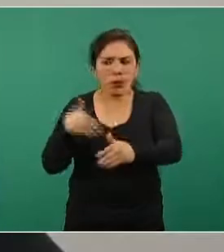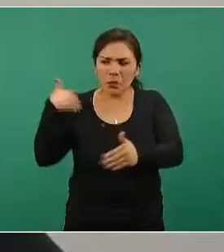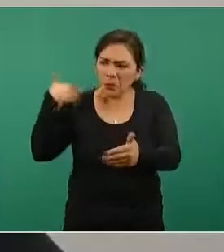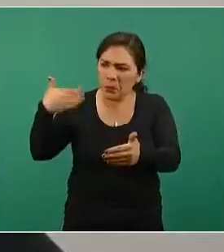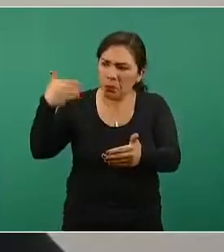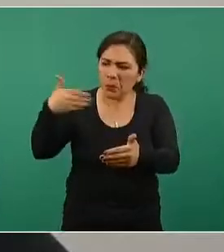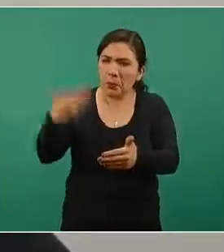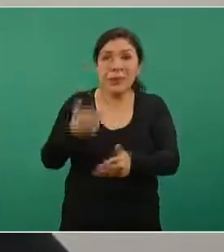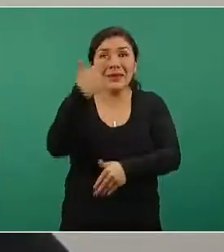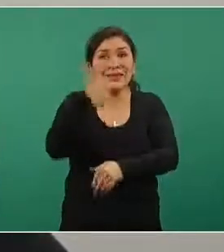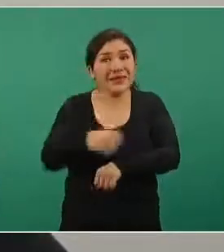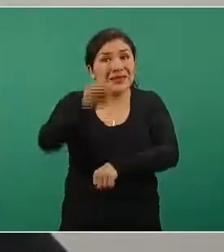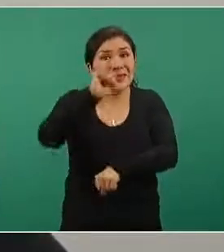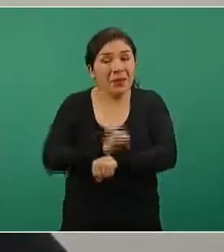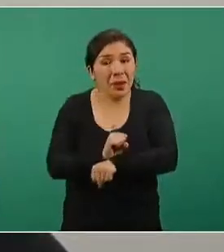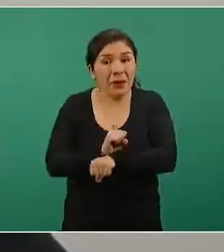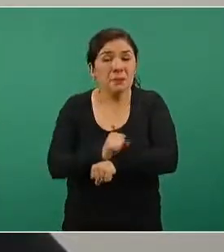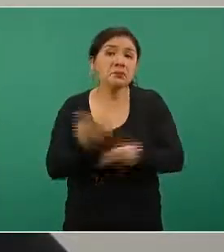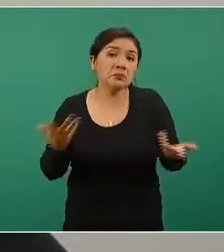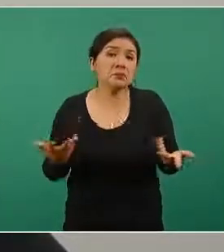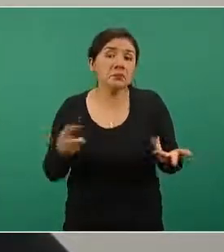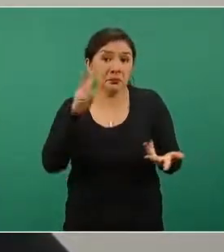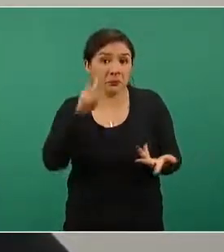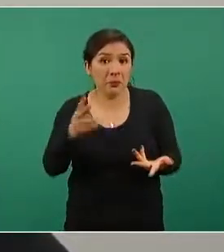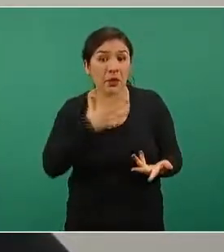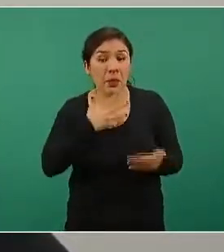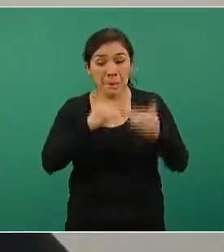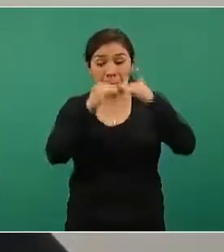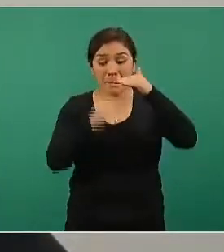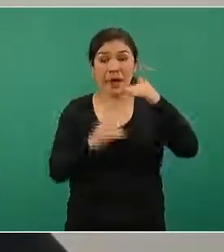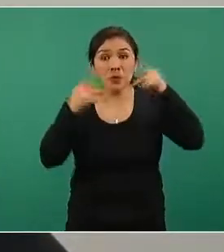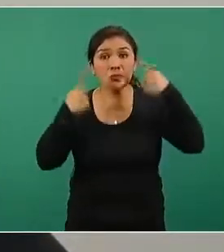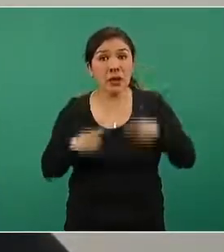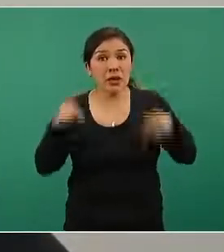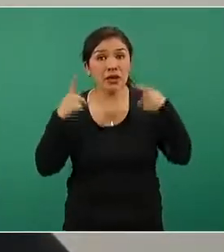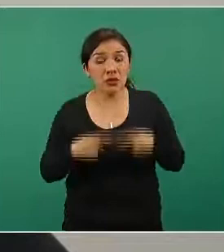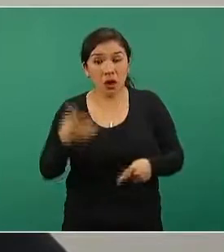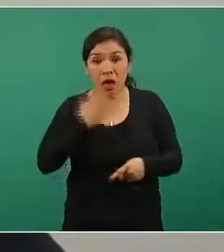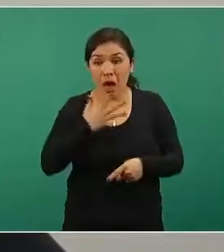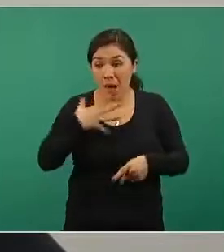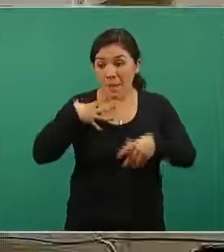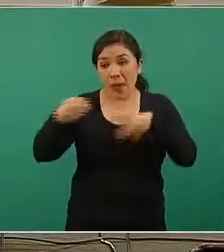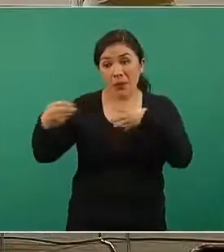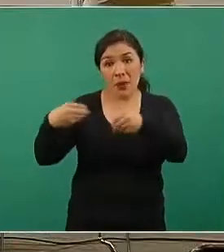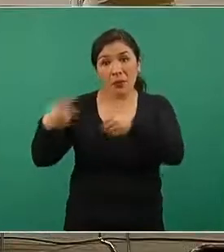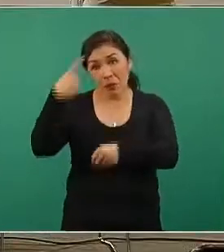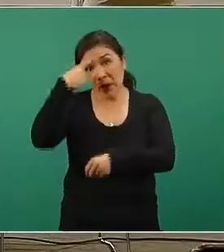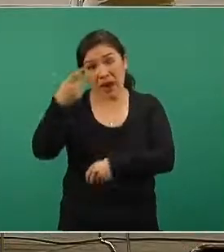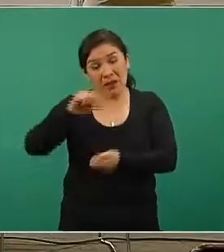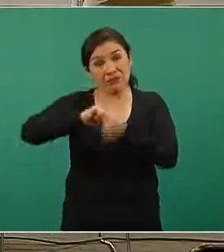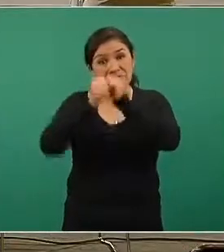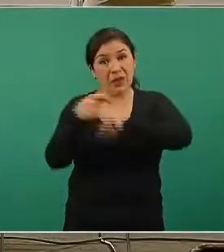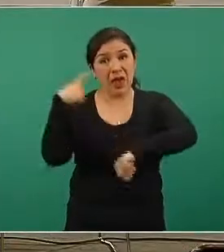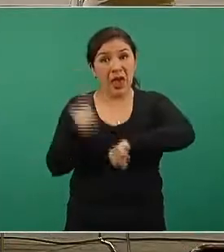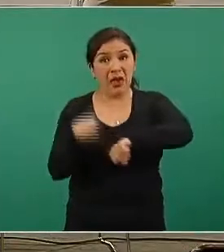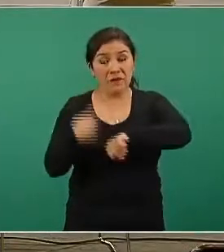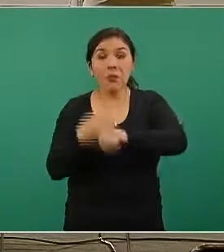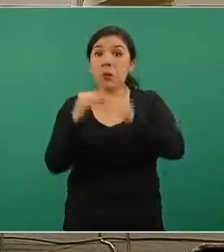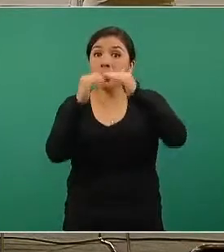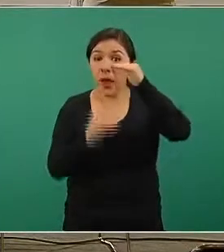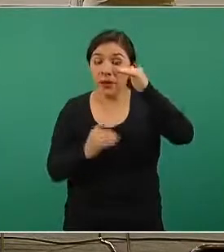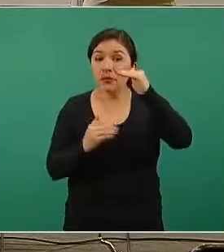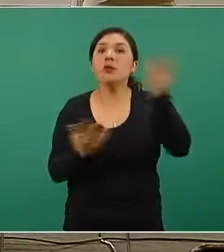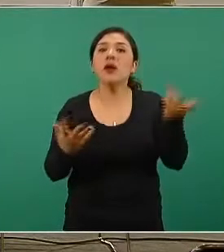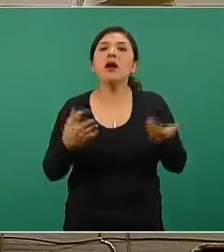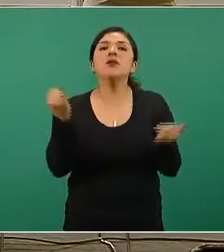estas 7 semanas. Entonces, al tener menos cantidad de personas que se contagian y enferman, la proporción